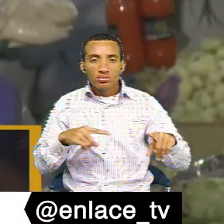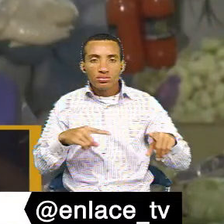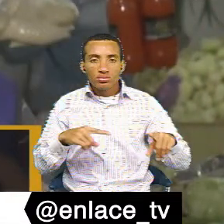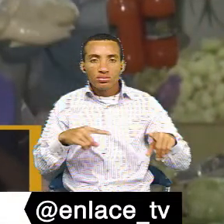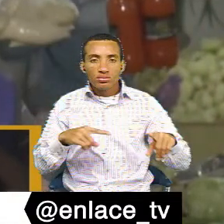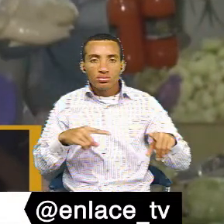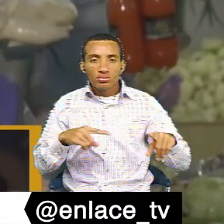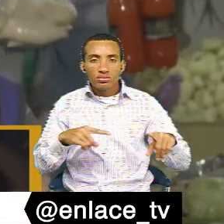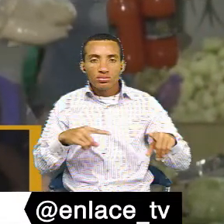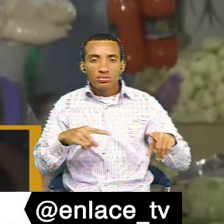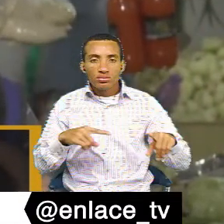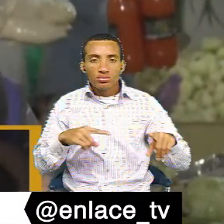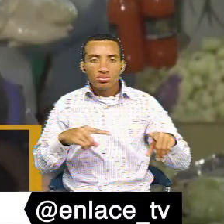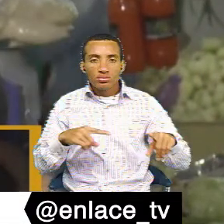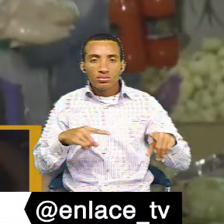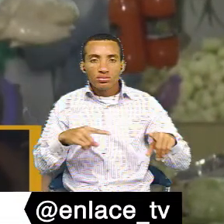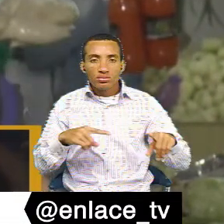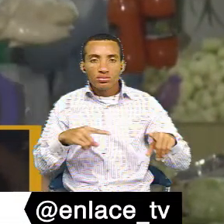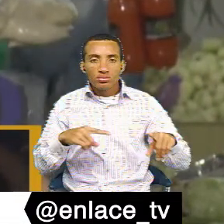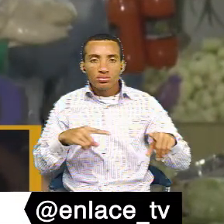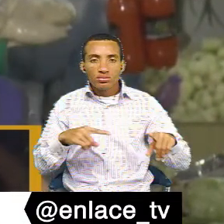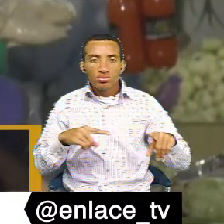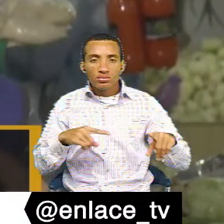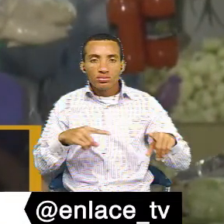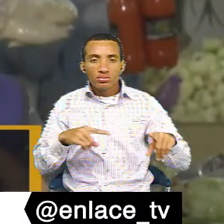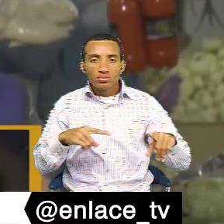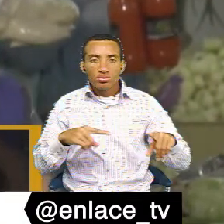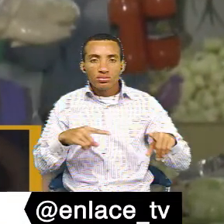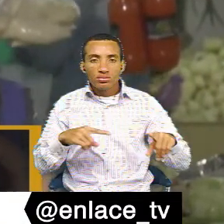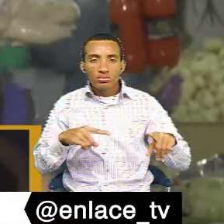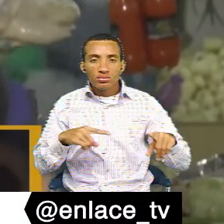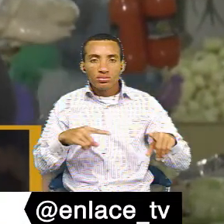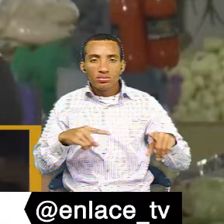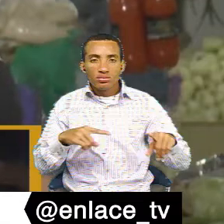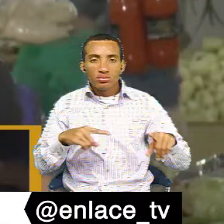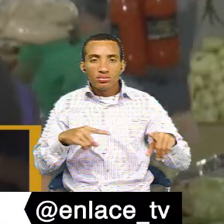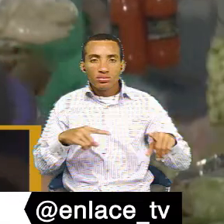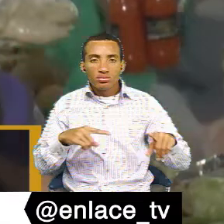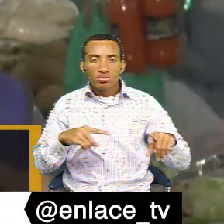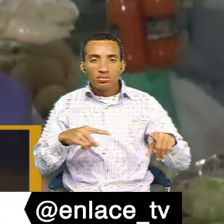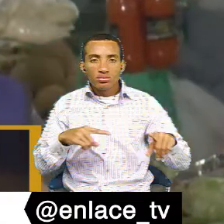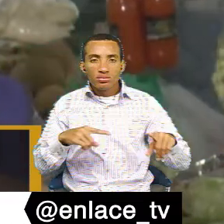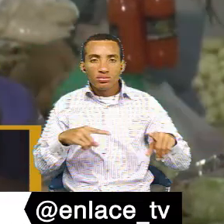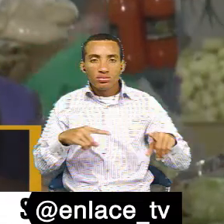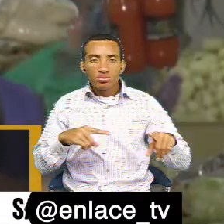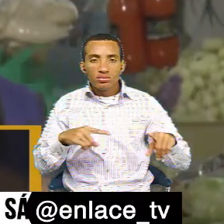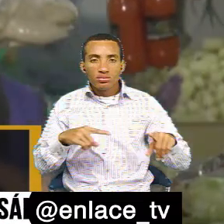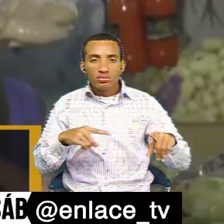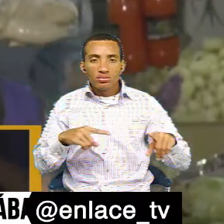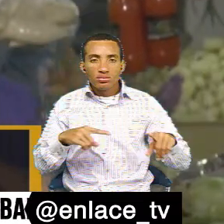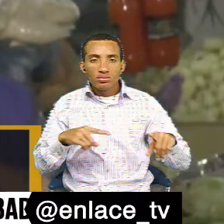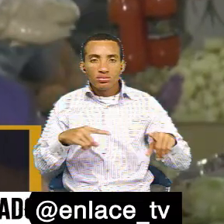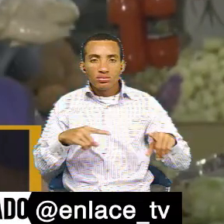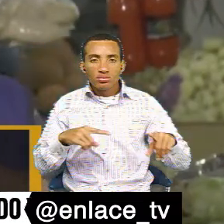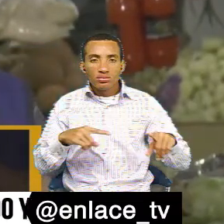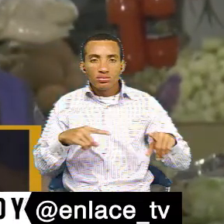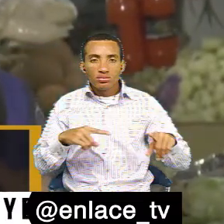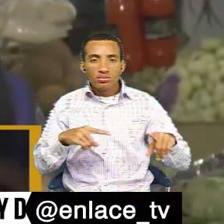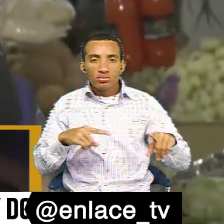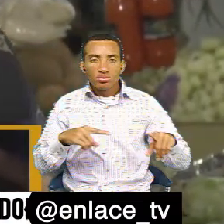pero de todas maneras sí es algo que no se puede negar, que la plaza, la infraestructura ya